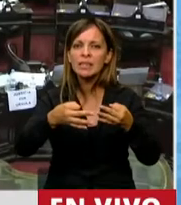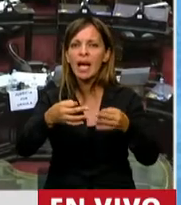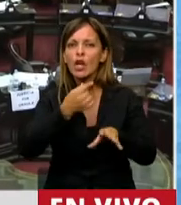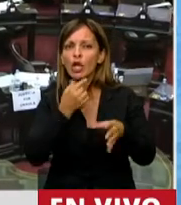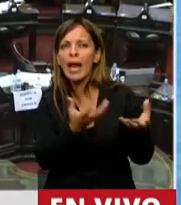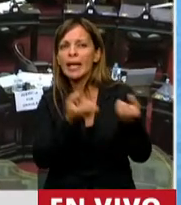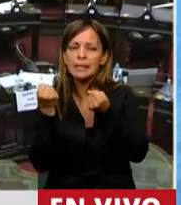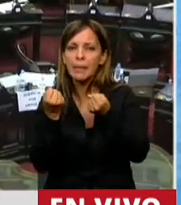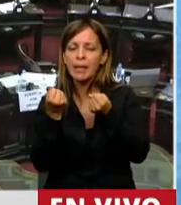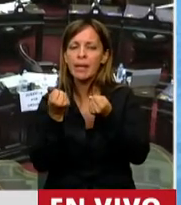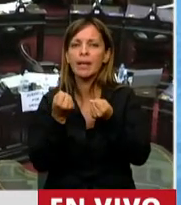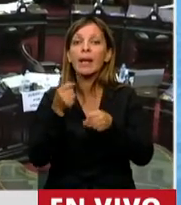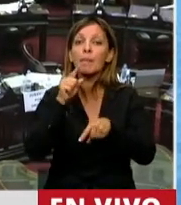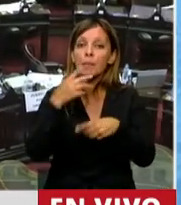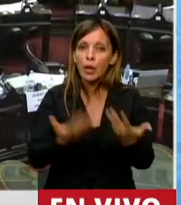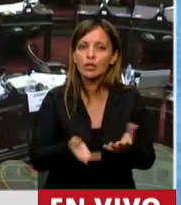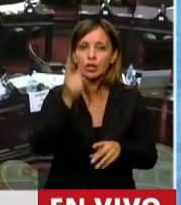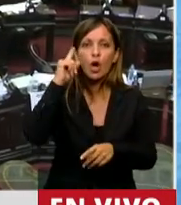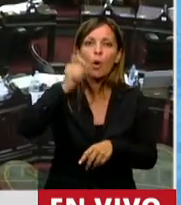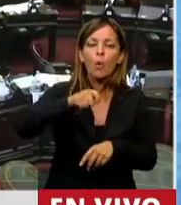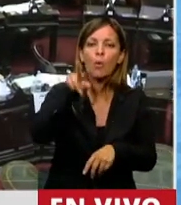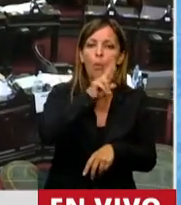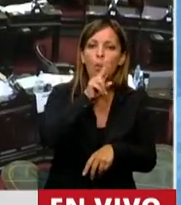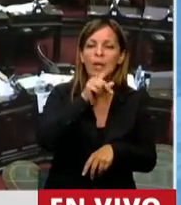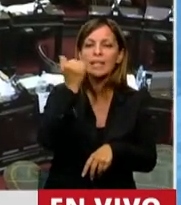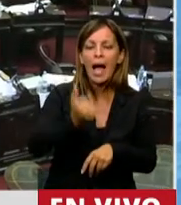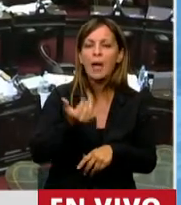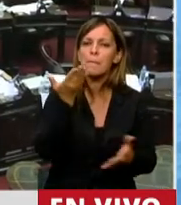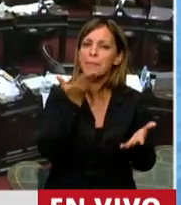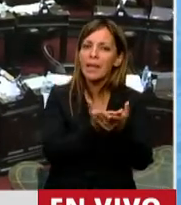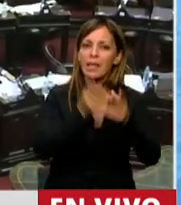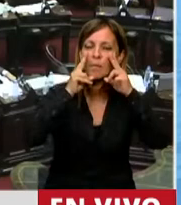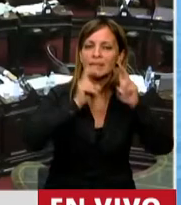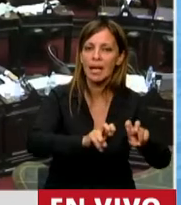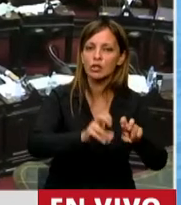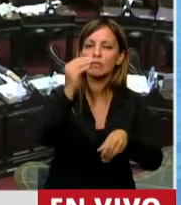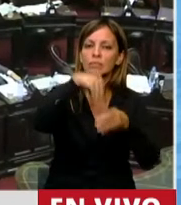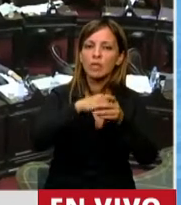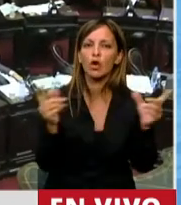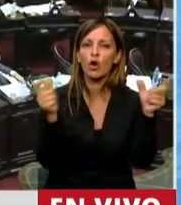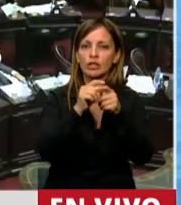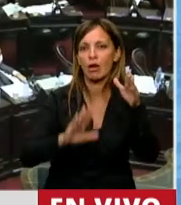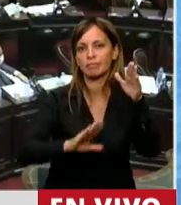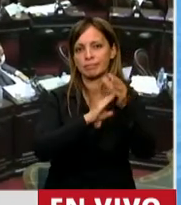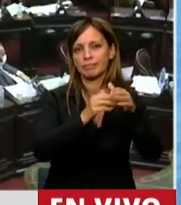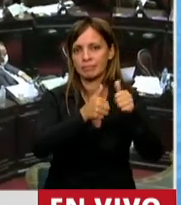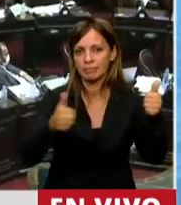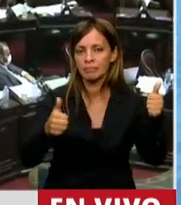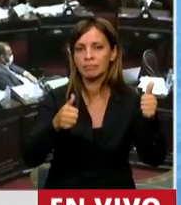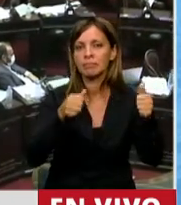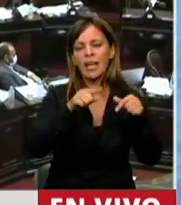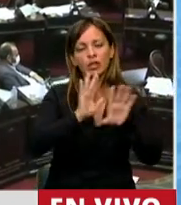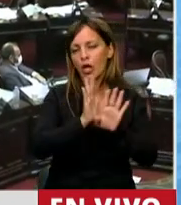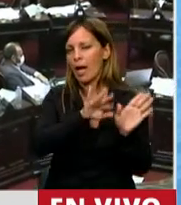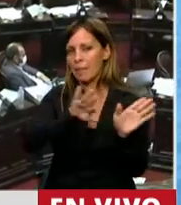receptar, motivo por el cual la jueza tiene un pedido de investigación en el Consejo de la Magistratura, es harina de